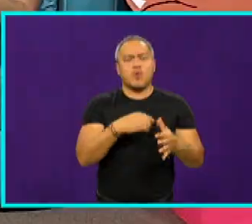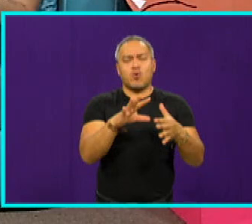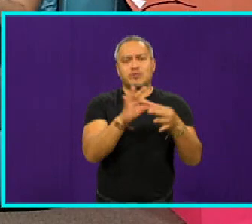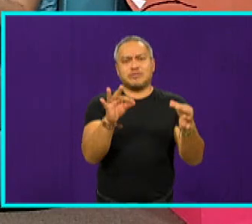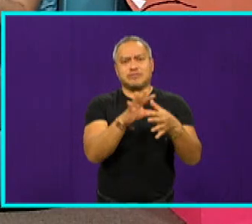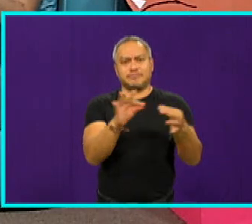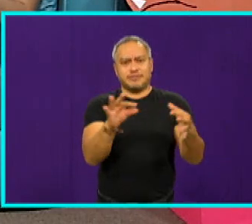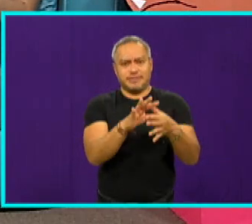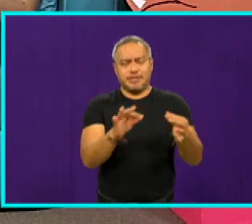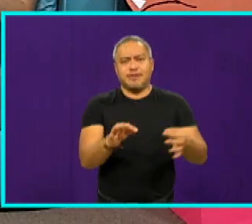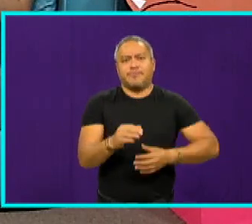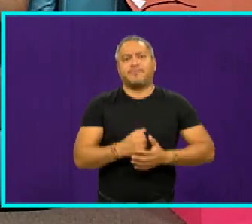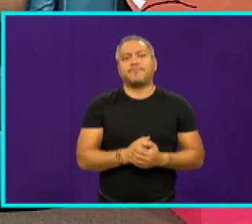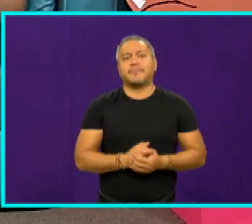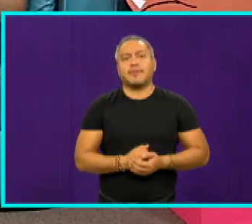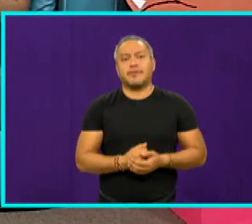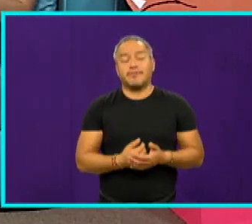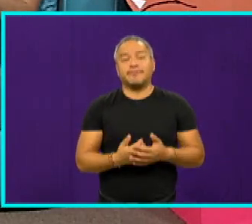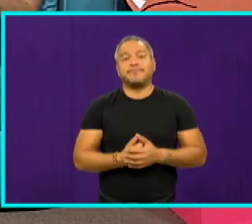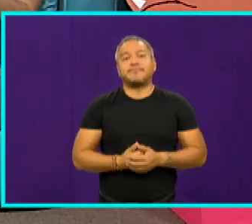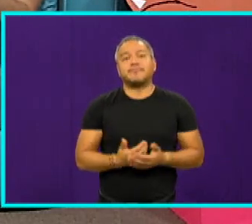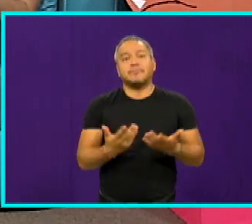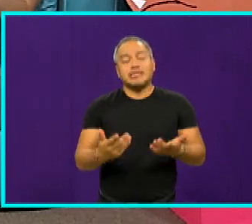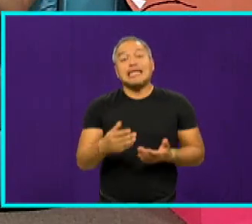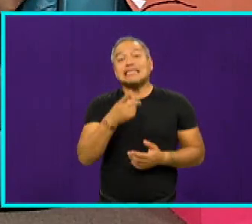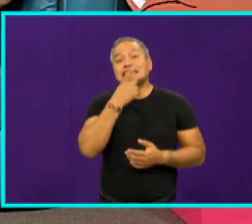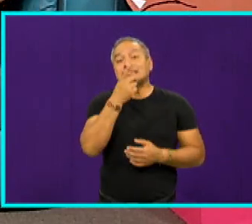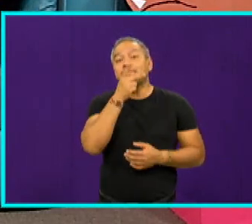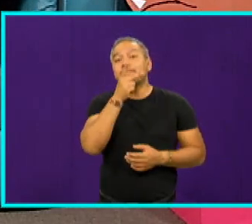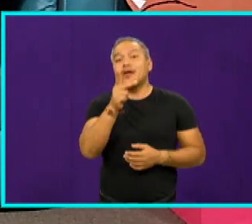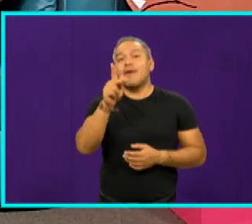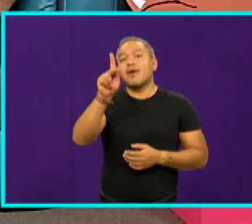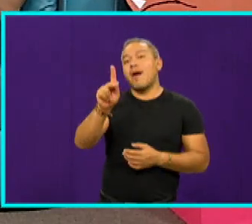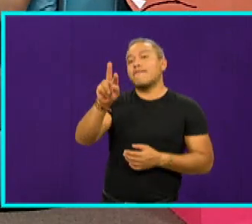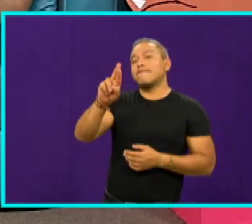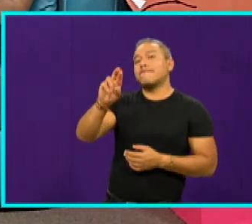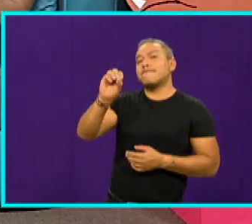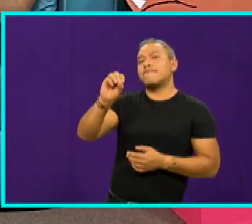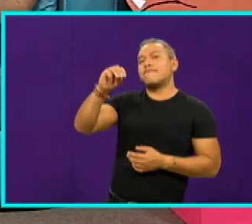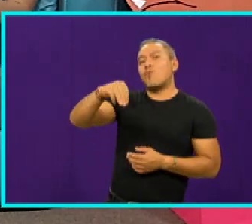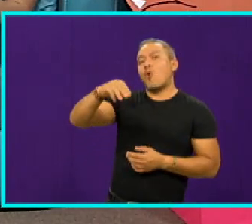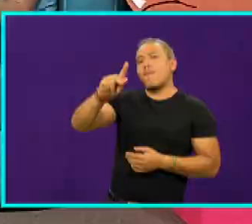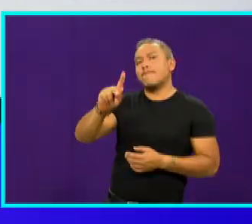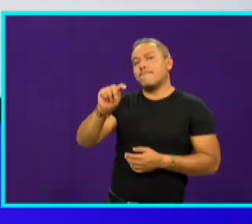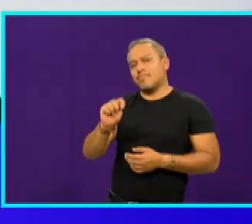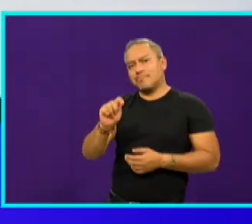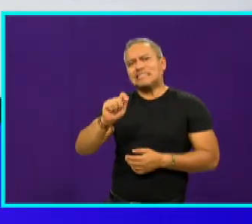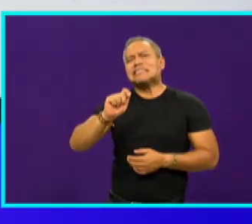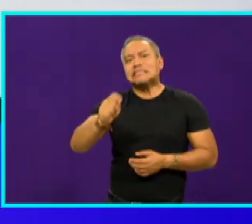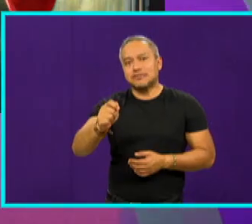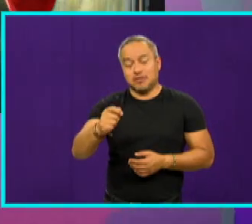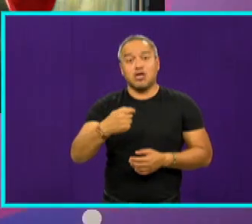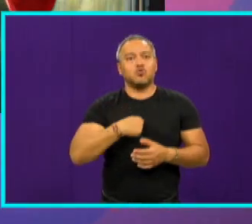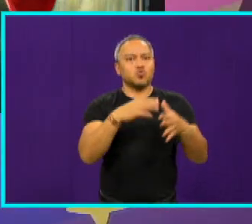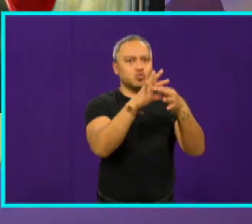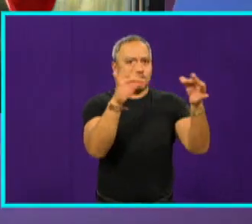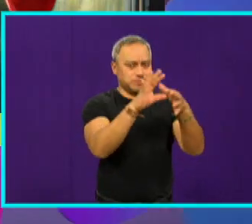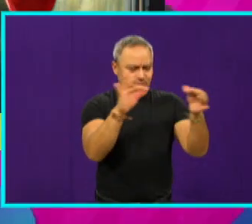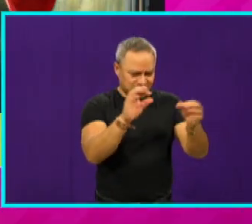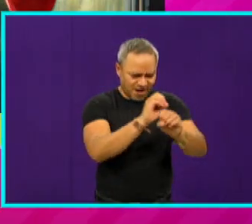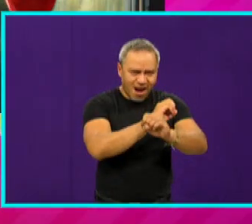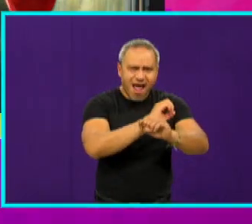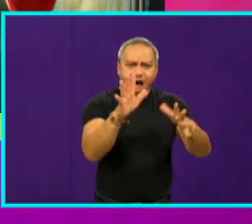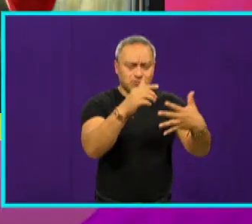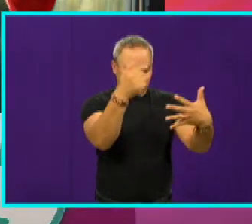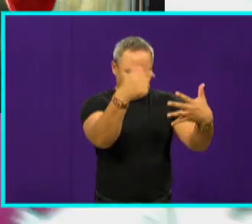llama el prompt. Pásame el prompt para hacer la tarea, y el prompt sería escribir el enunciado sumamente claro y detallado. Si